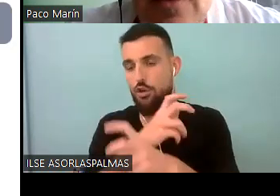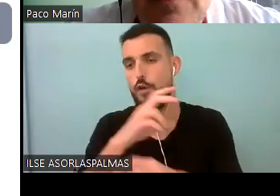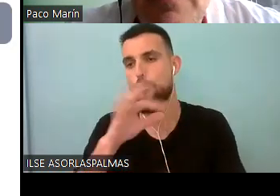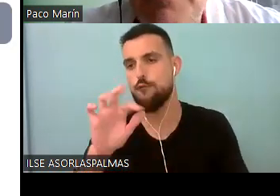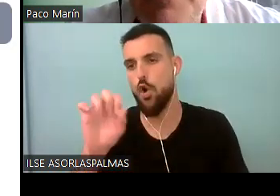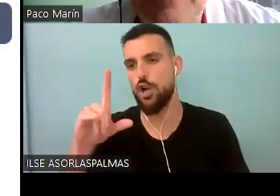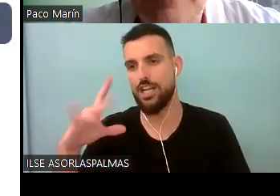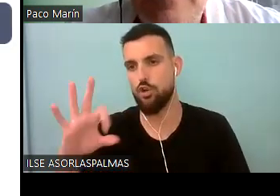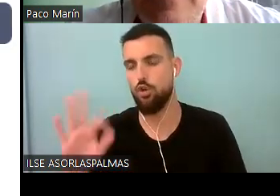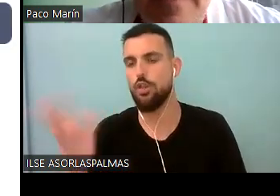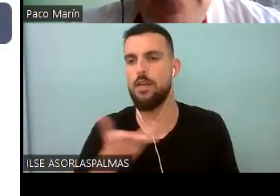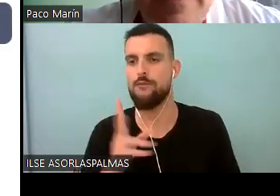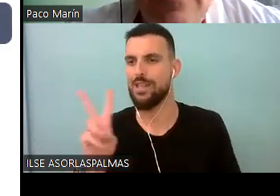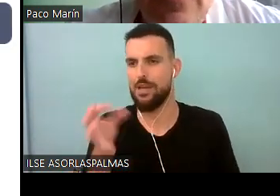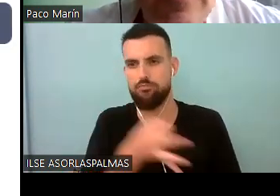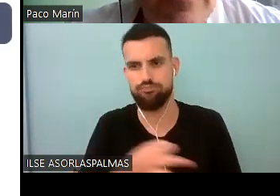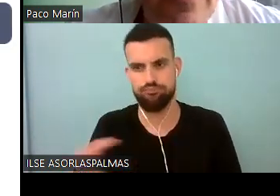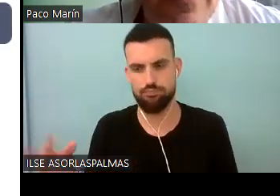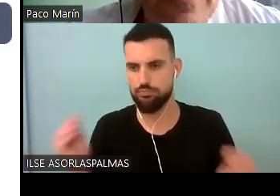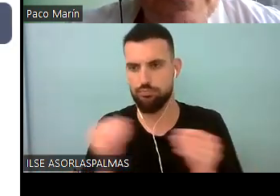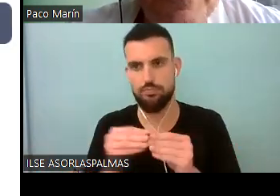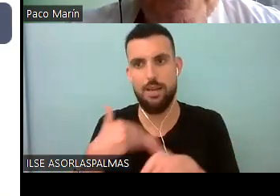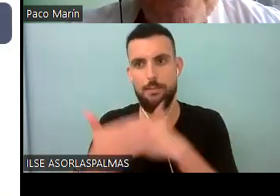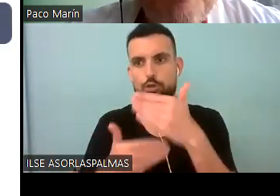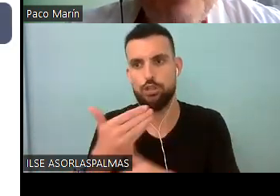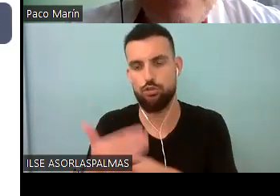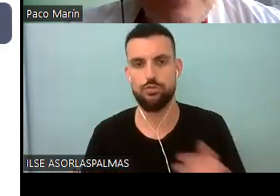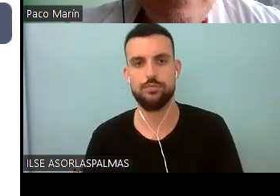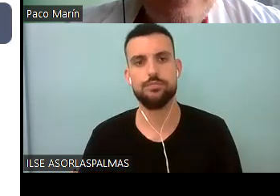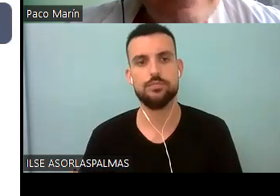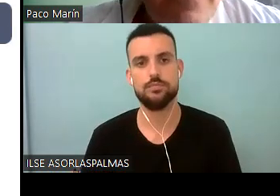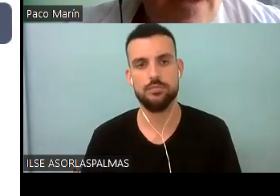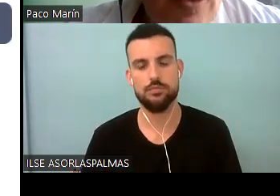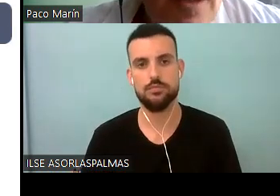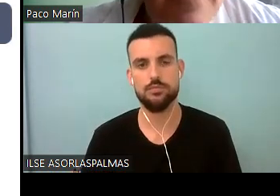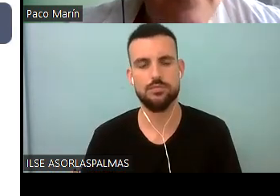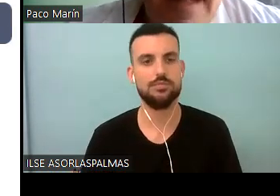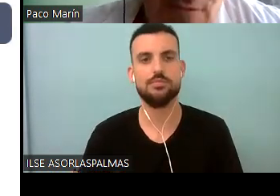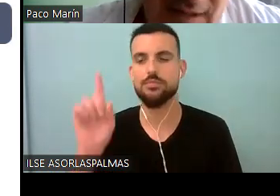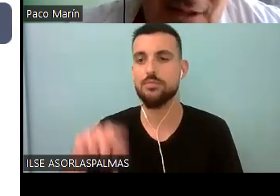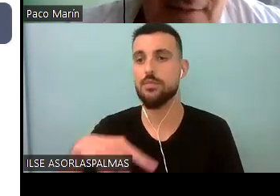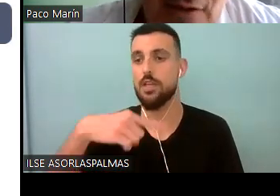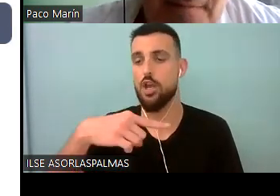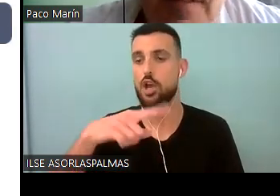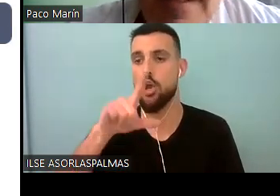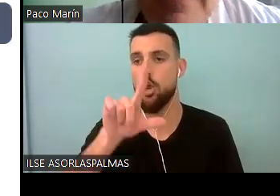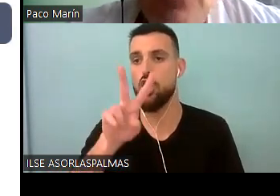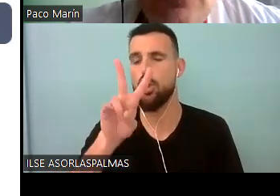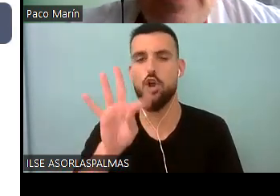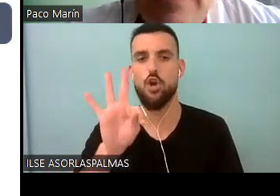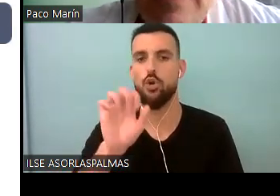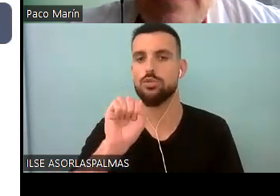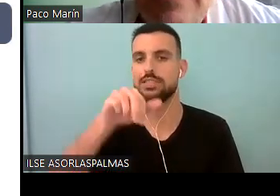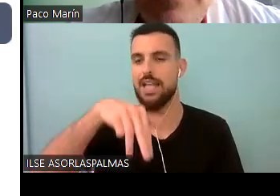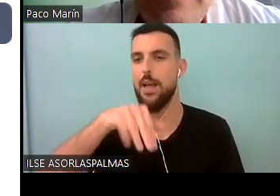funciones. Son vitaminas esenciales en todas estas funciones. Y tenemos la glutamina, que sería un aminoácido también sedante,